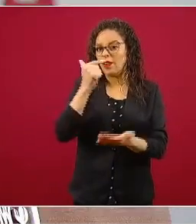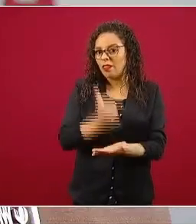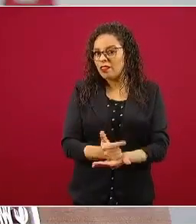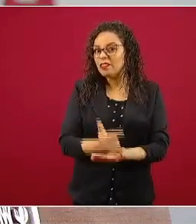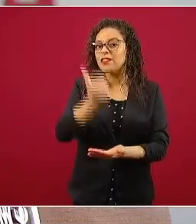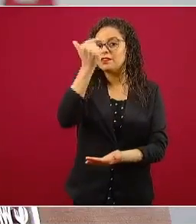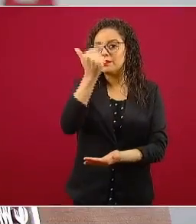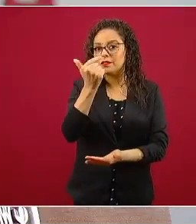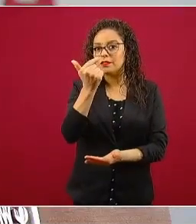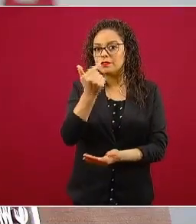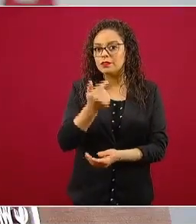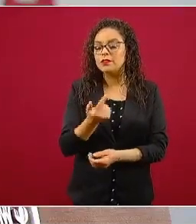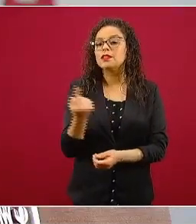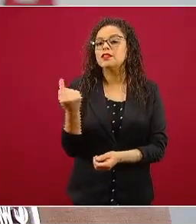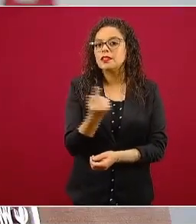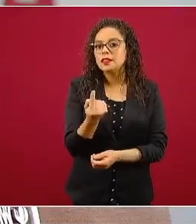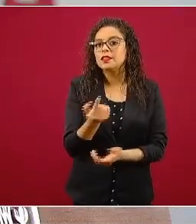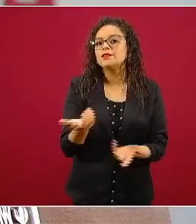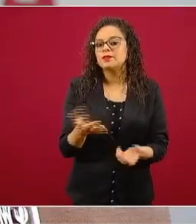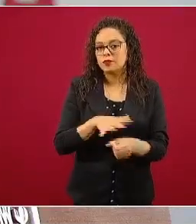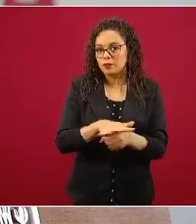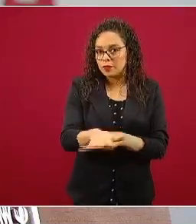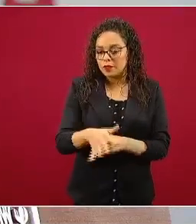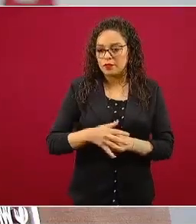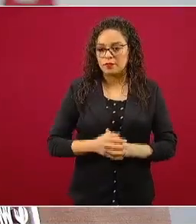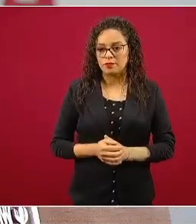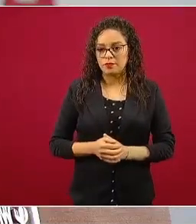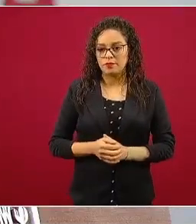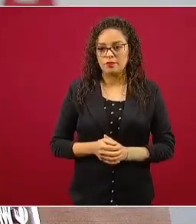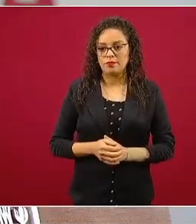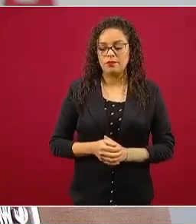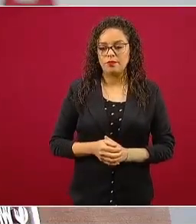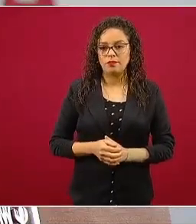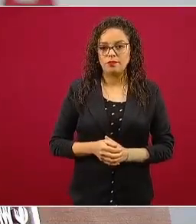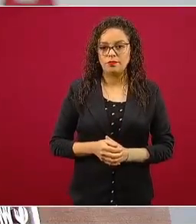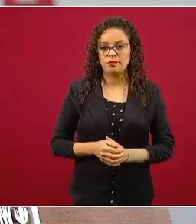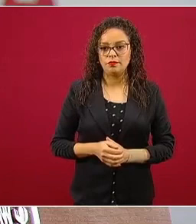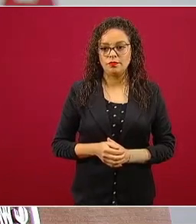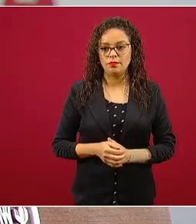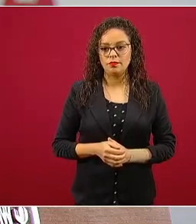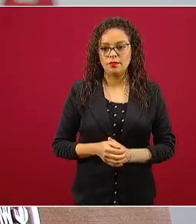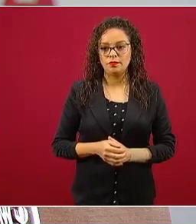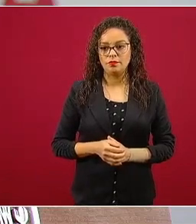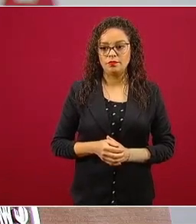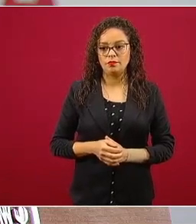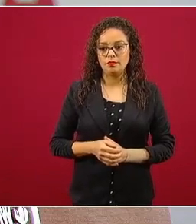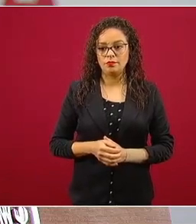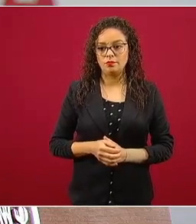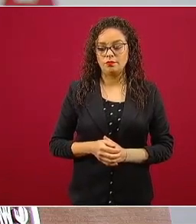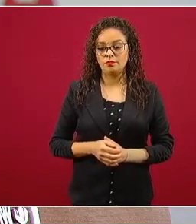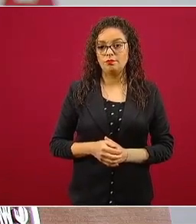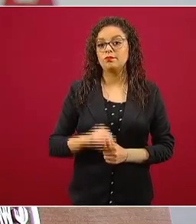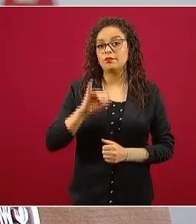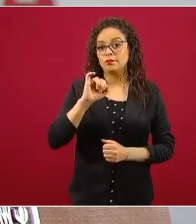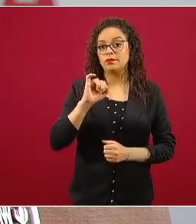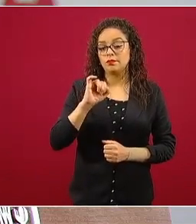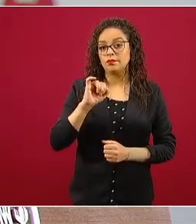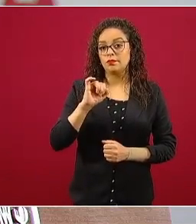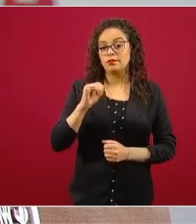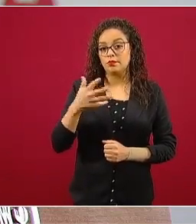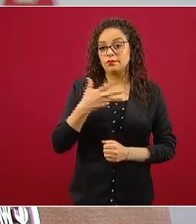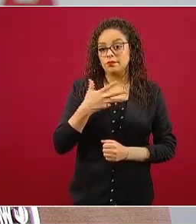es que se haya llevado a cabo una intervención